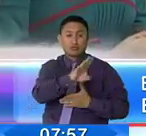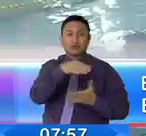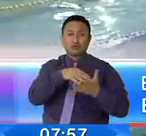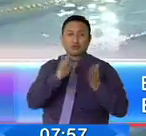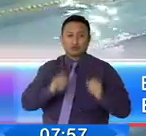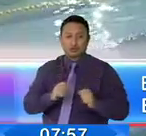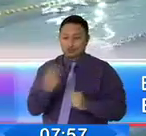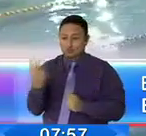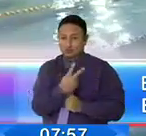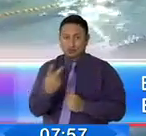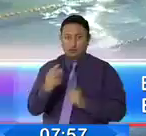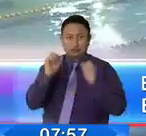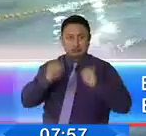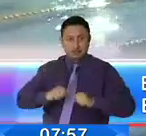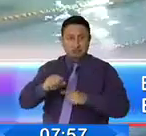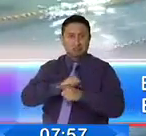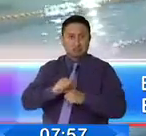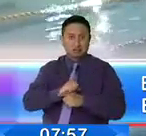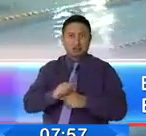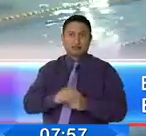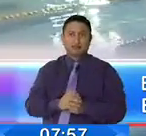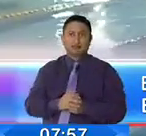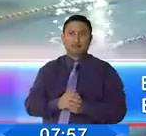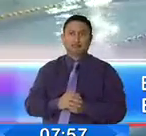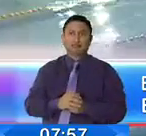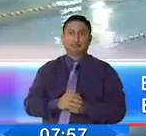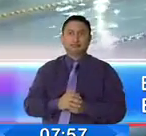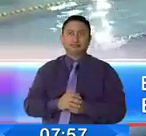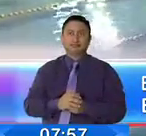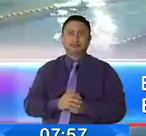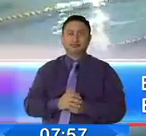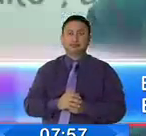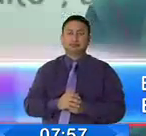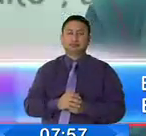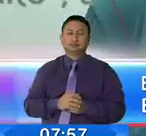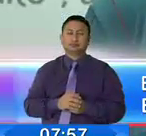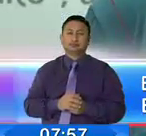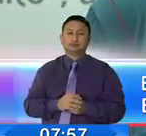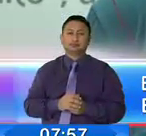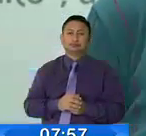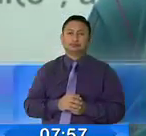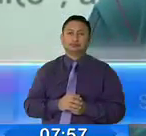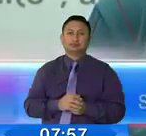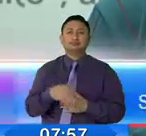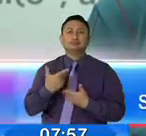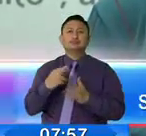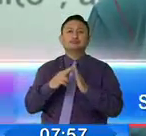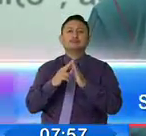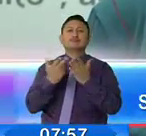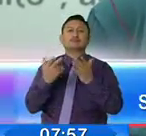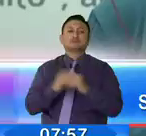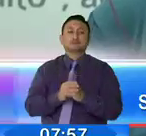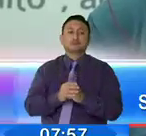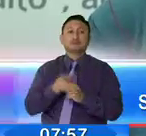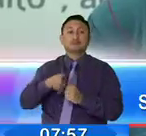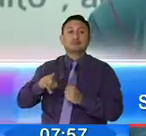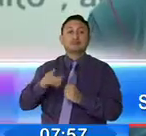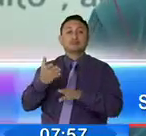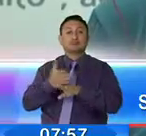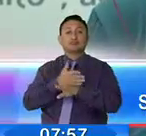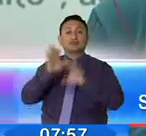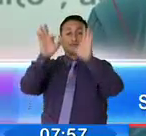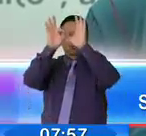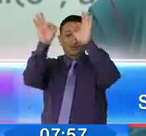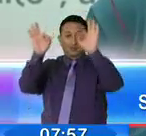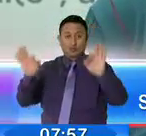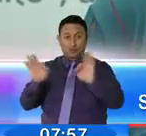estudiantes convalidar sus horas de entrenamiento por la participación estudiantil. Que el requisito es que ellos tienen que llenar un formulario, pedir